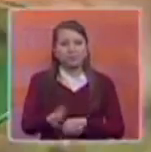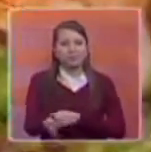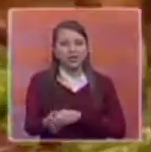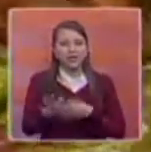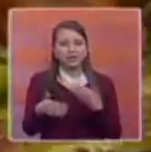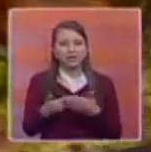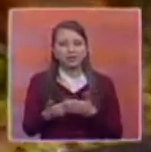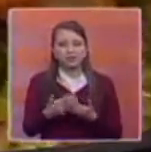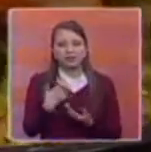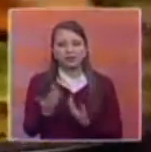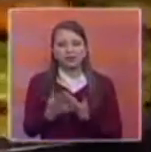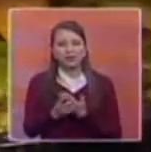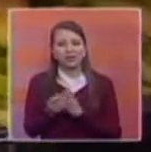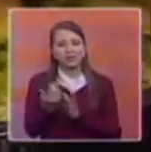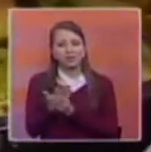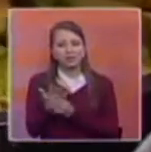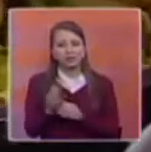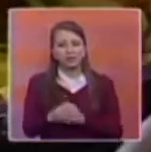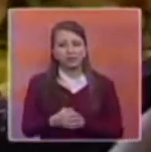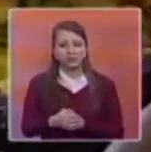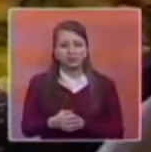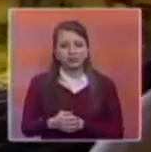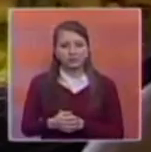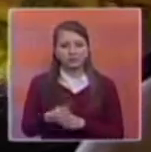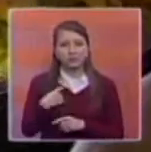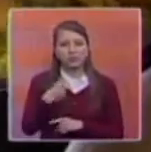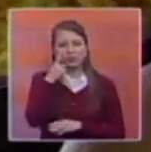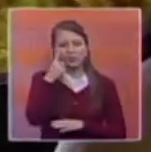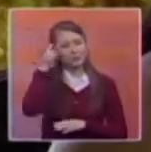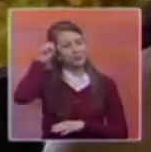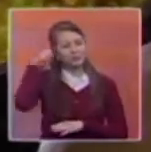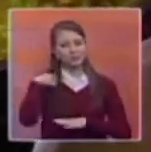me pica todo, me pica la mano, me pica la... Una vez piqué un ají